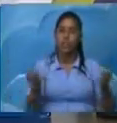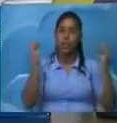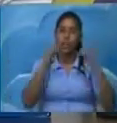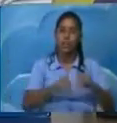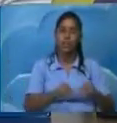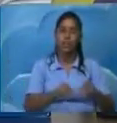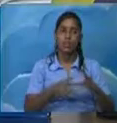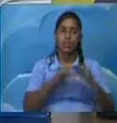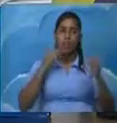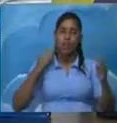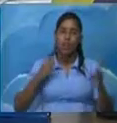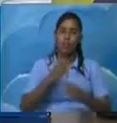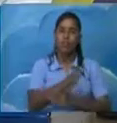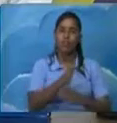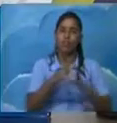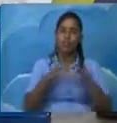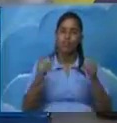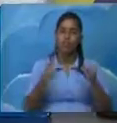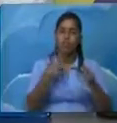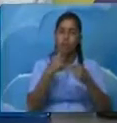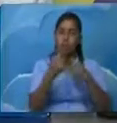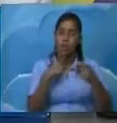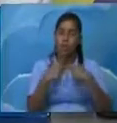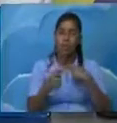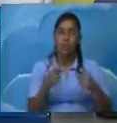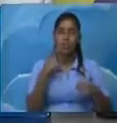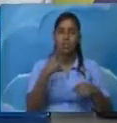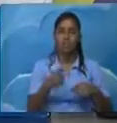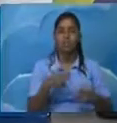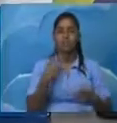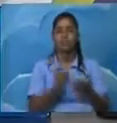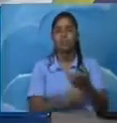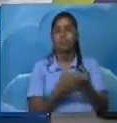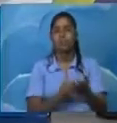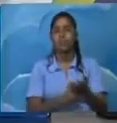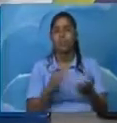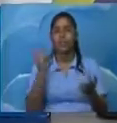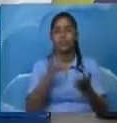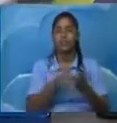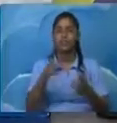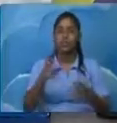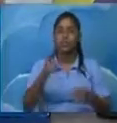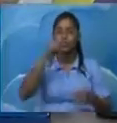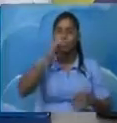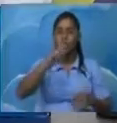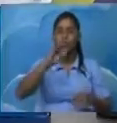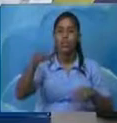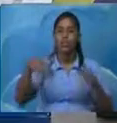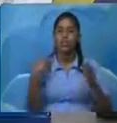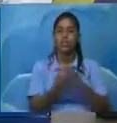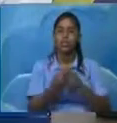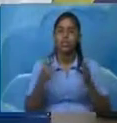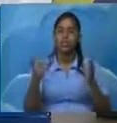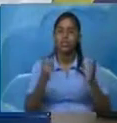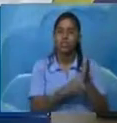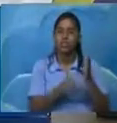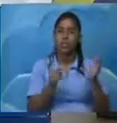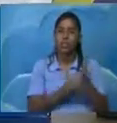al Fondo Monetario Internacional. Decirle, oye, manito, llegó el año de la remisión, ¿hasta cuándo no van a estar